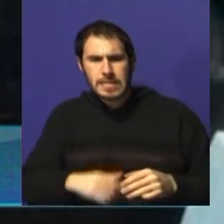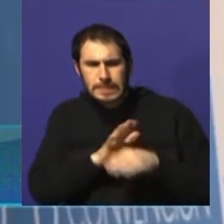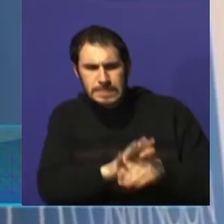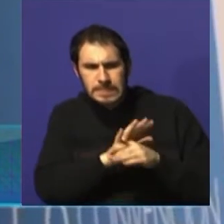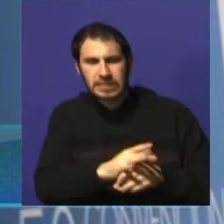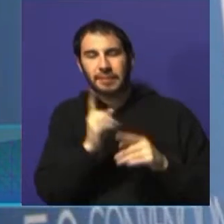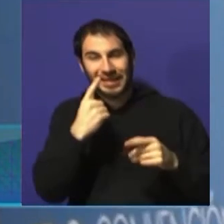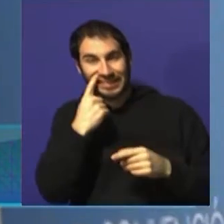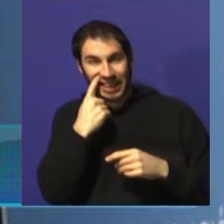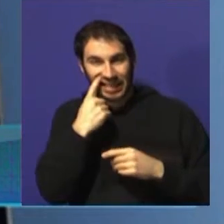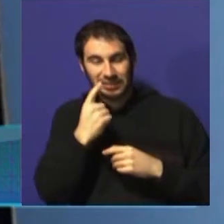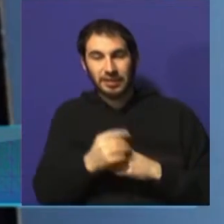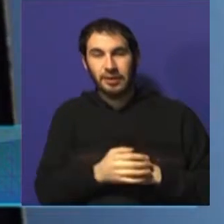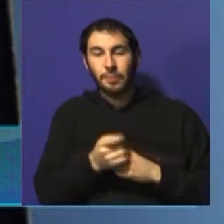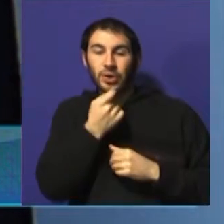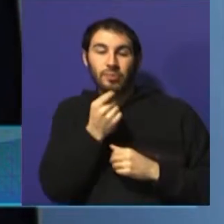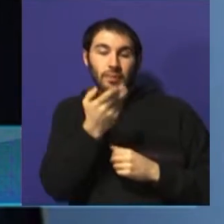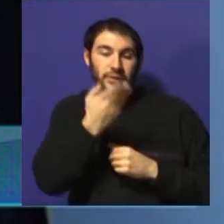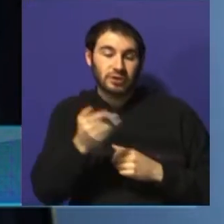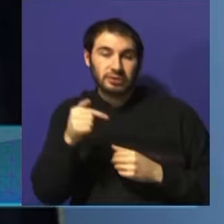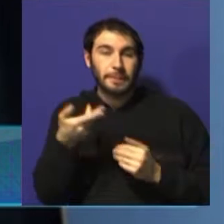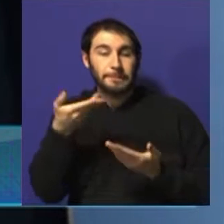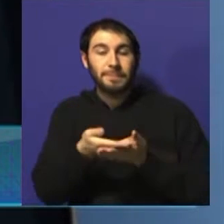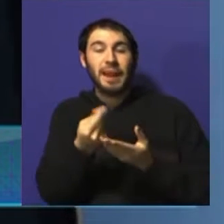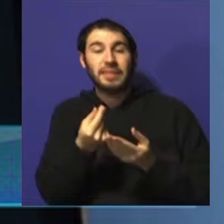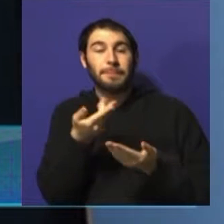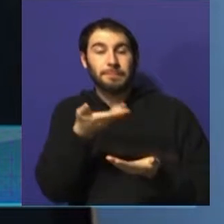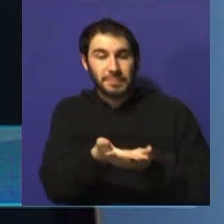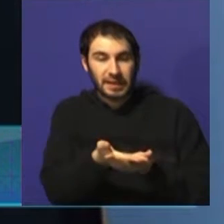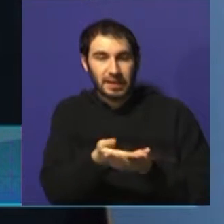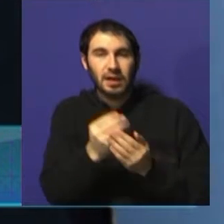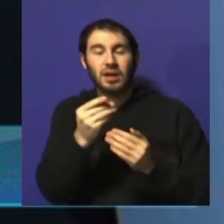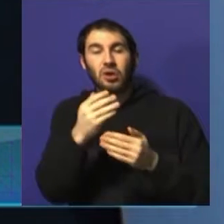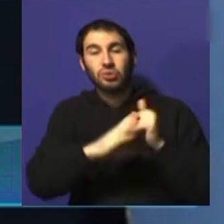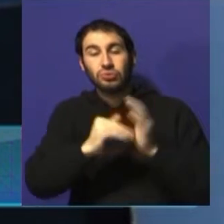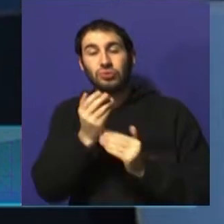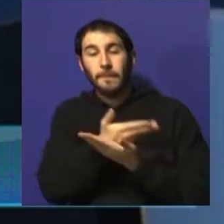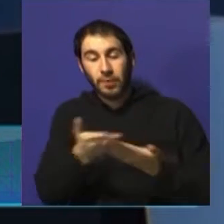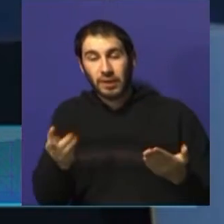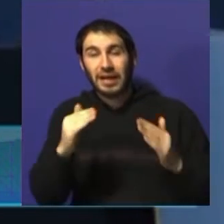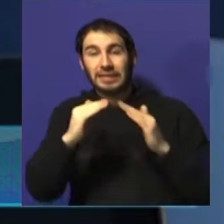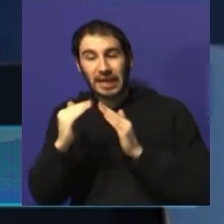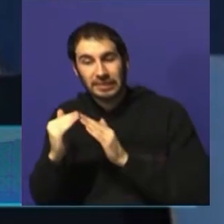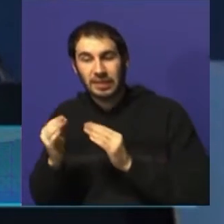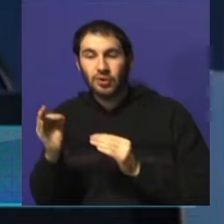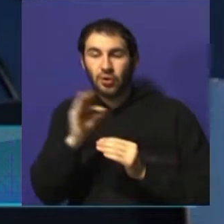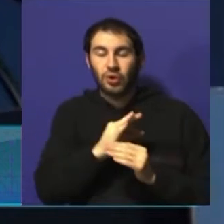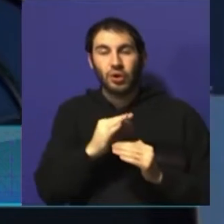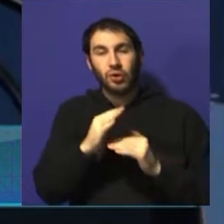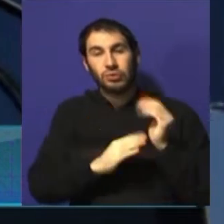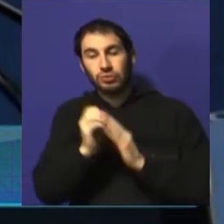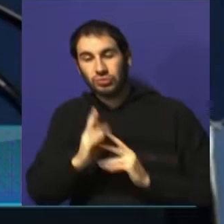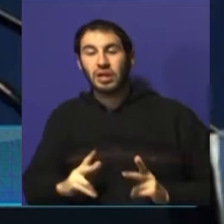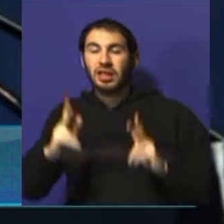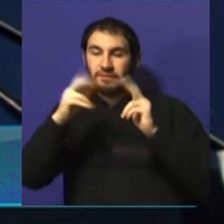los intendentes cuando estos funcionarios pedían dinero o fondos para la obra pública, ya sea para viviendas o para obras de